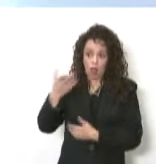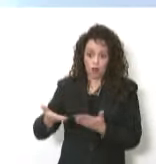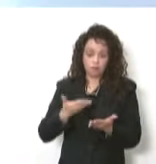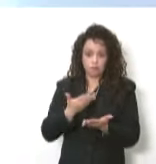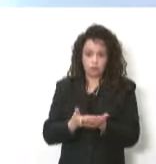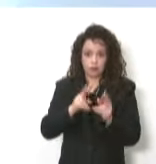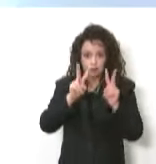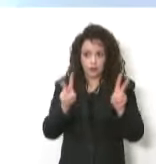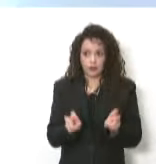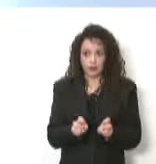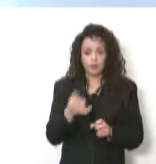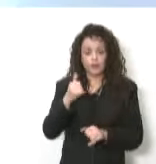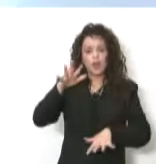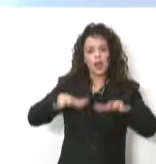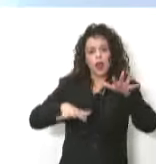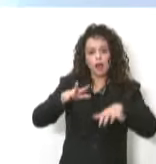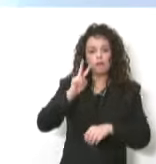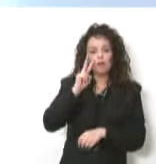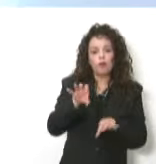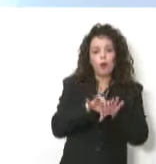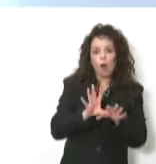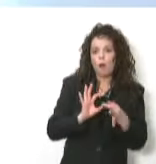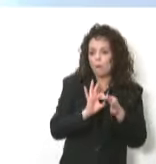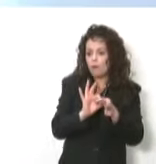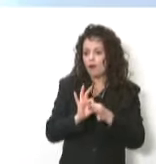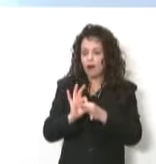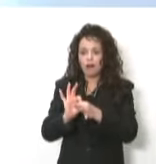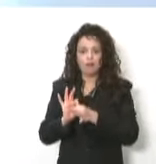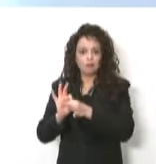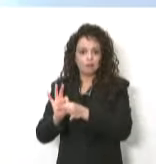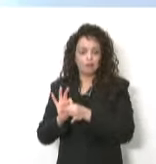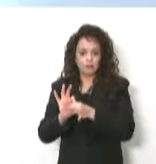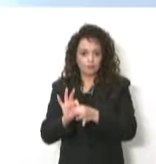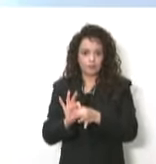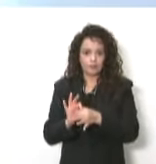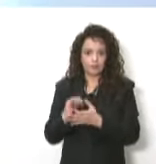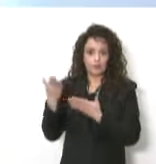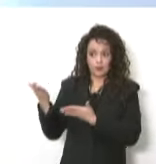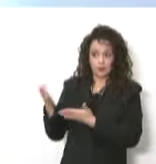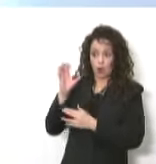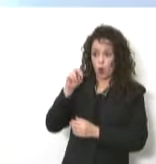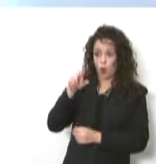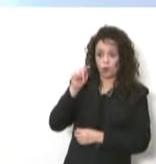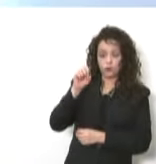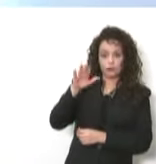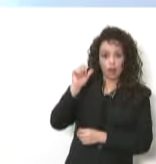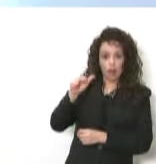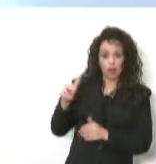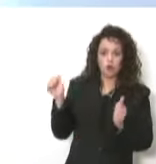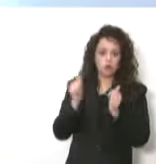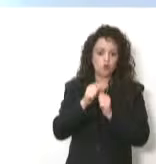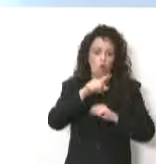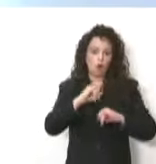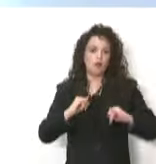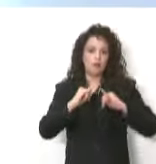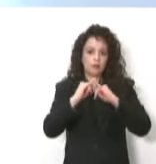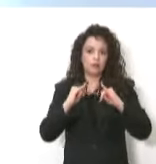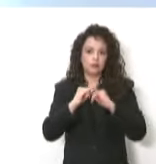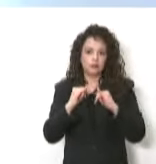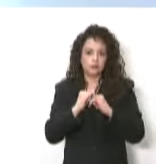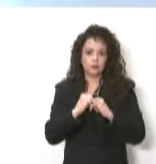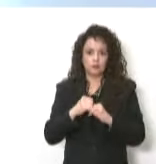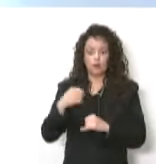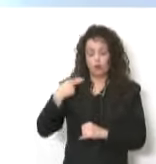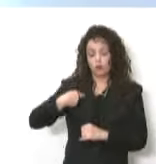algunas veces vemos cómo se compaginan o se pueden compaginar la actuación del ombudsman con la actuación del instituto a nuestro